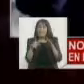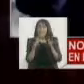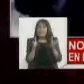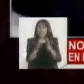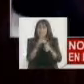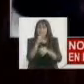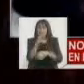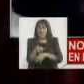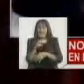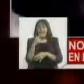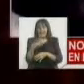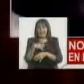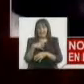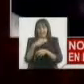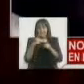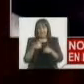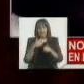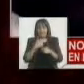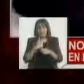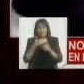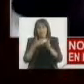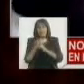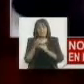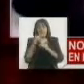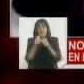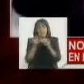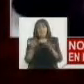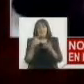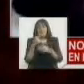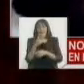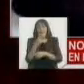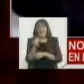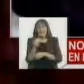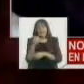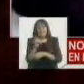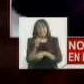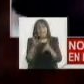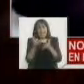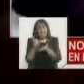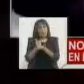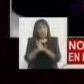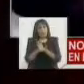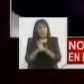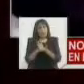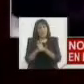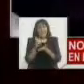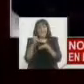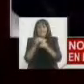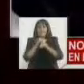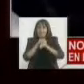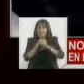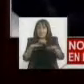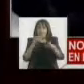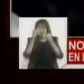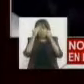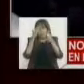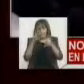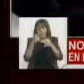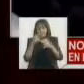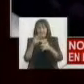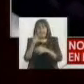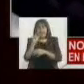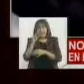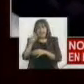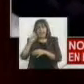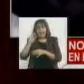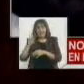del territorio costarricense, que ha llegado muchos de ellos a través del público. Y si quieren contribuir, es distribuir los informes de